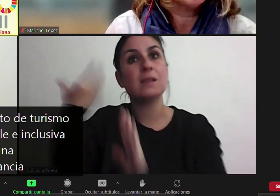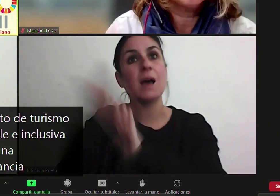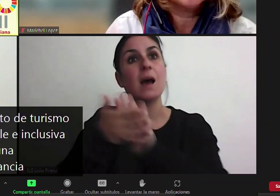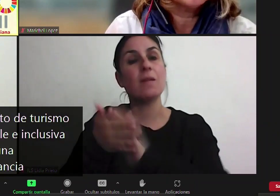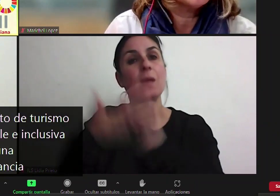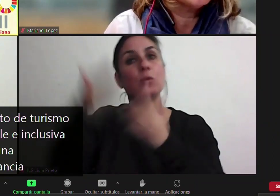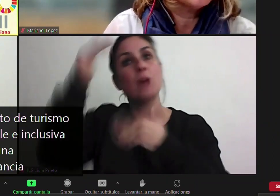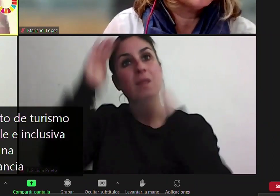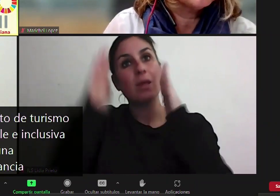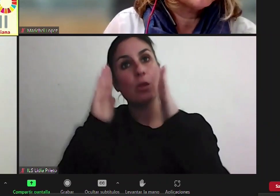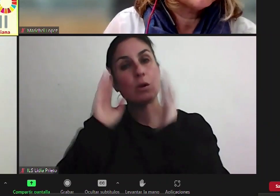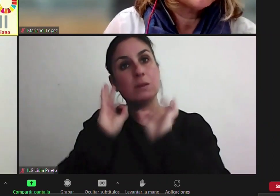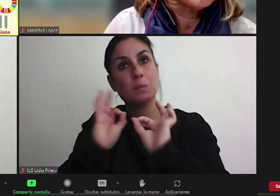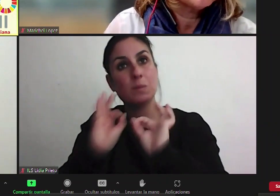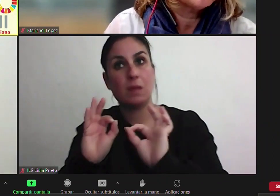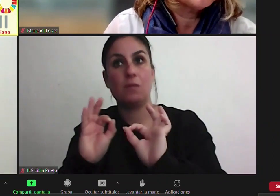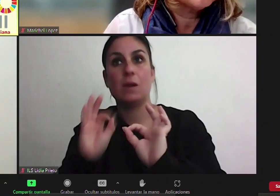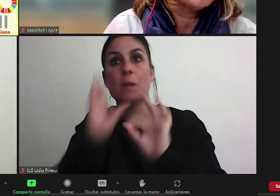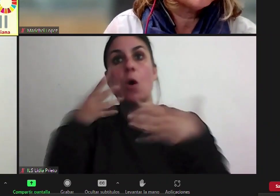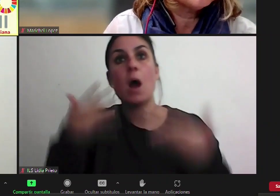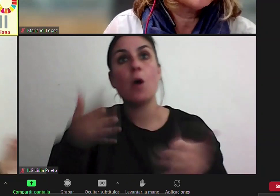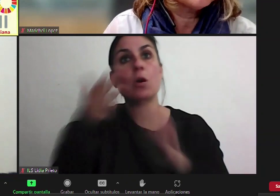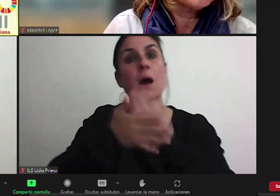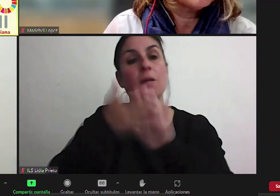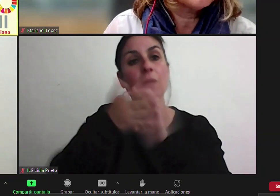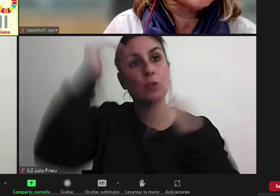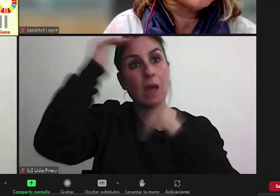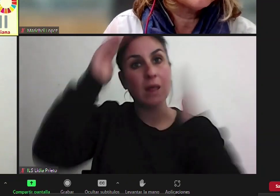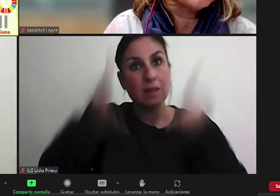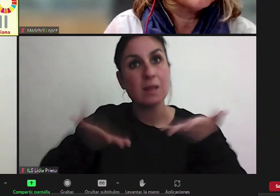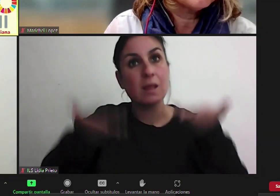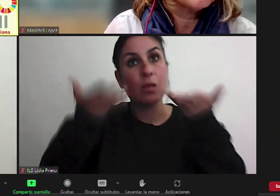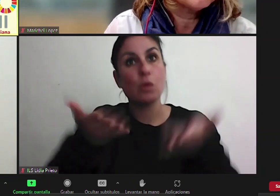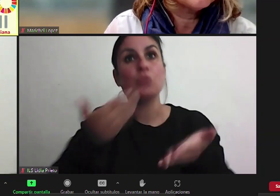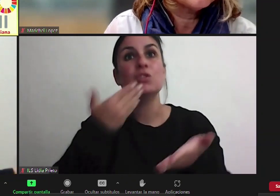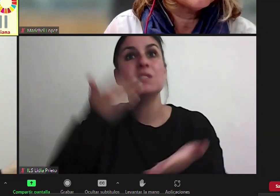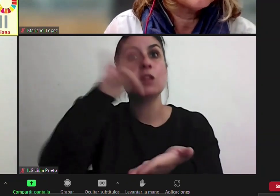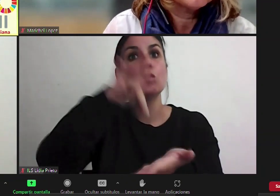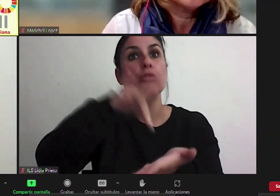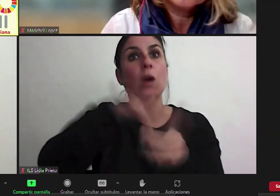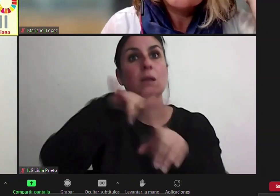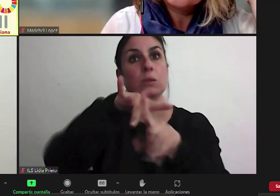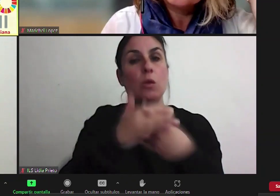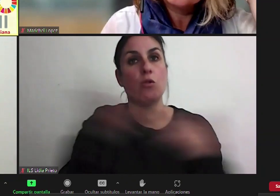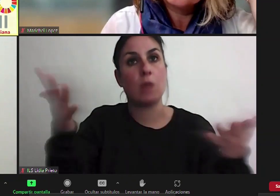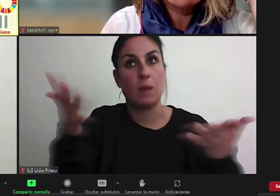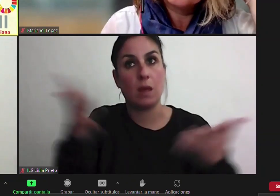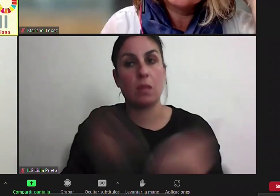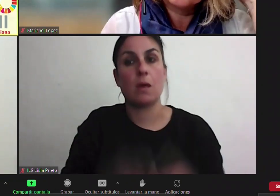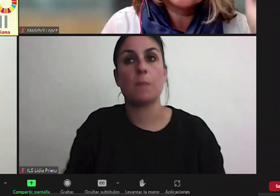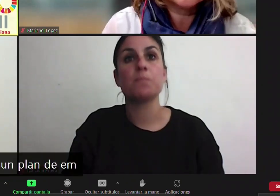ese trato, pero enfocado en lo que significaría en un caso de emergencias. Tenemos que pensar que un plan de emergencias